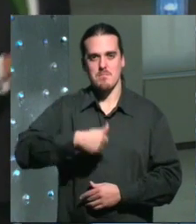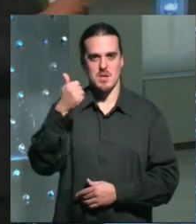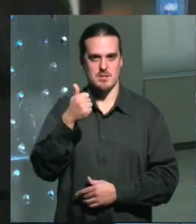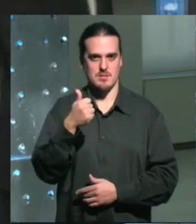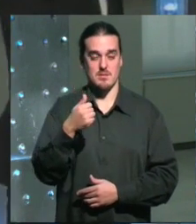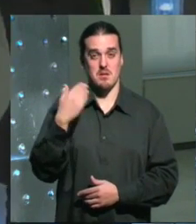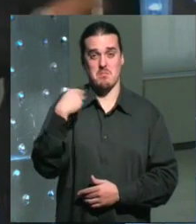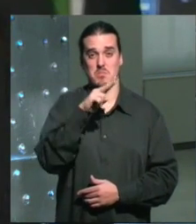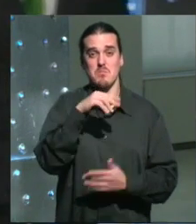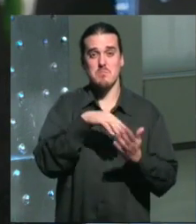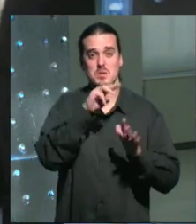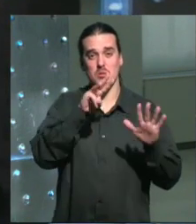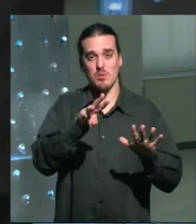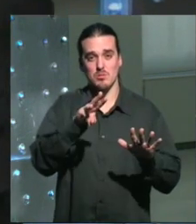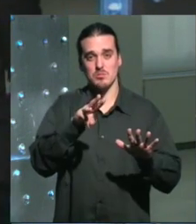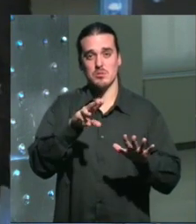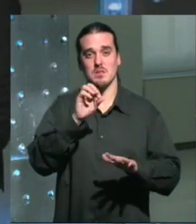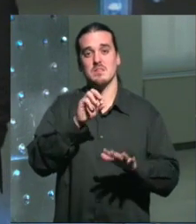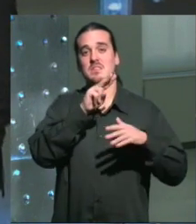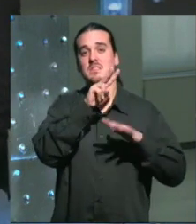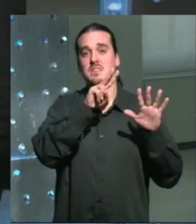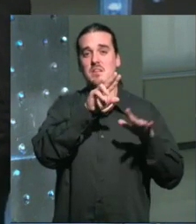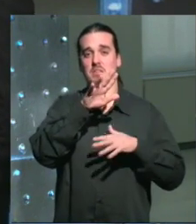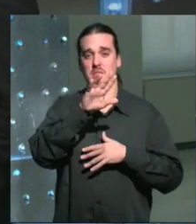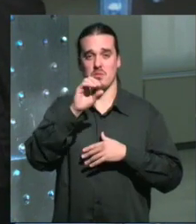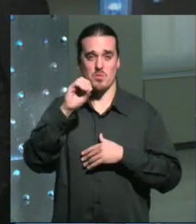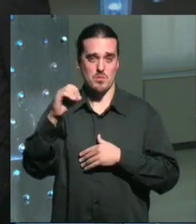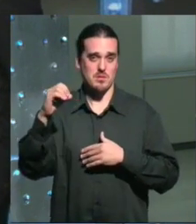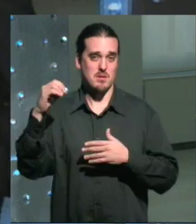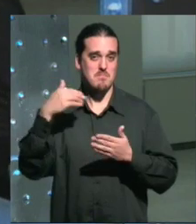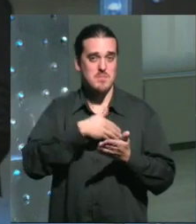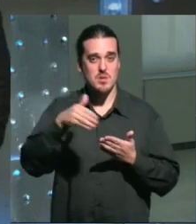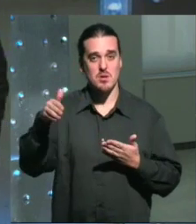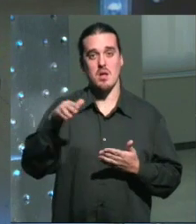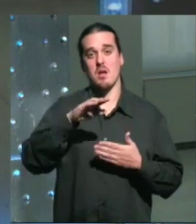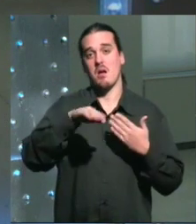de 750 a 1.000 millones en recaudación. Los republicanos recaudaron